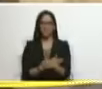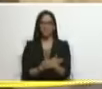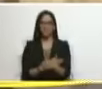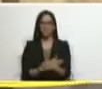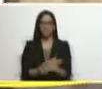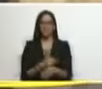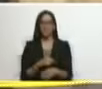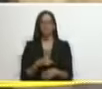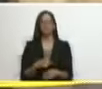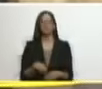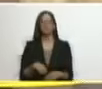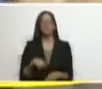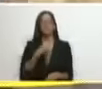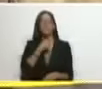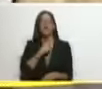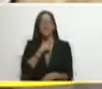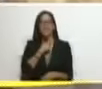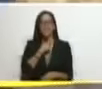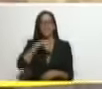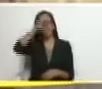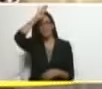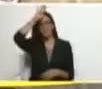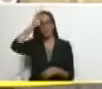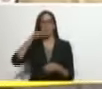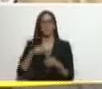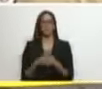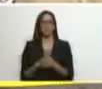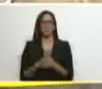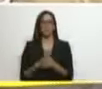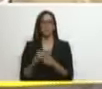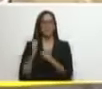Padres, sacerdotes, pastores, pastoras,